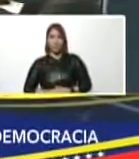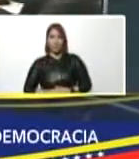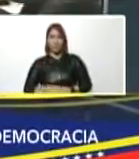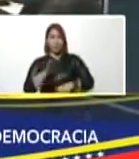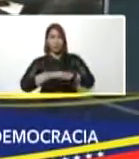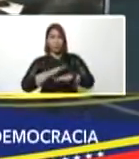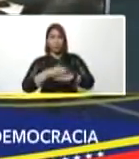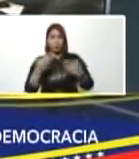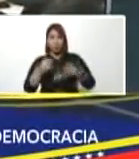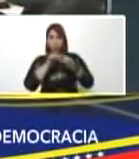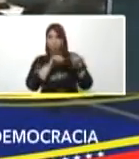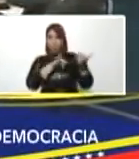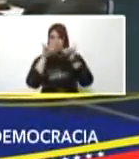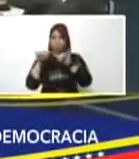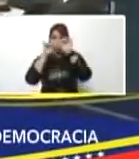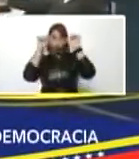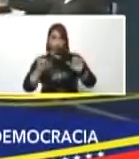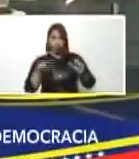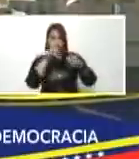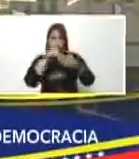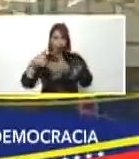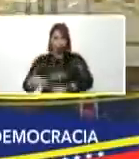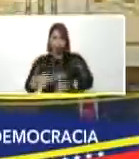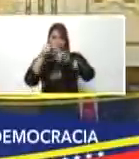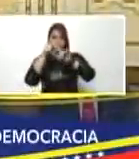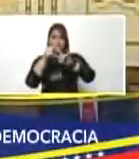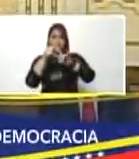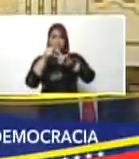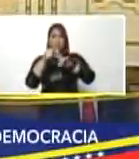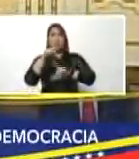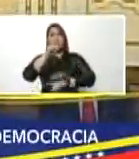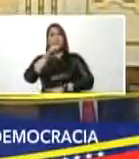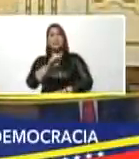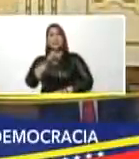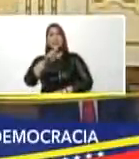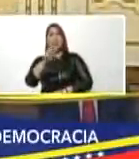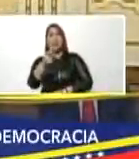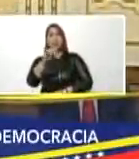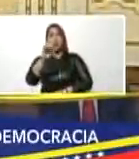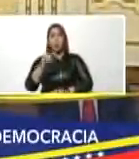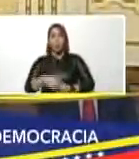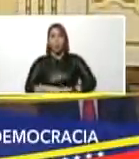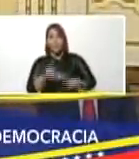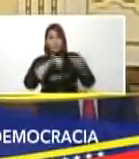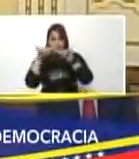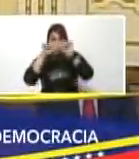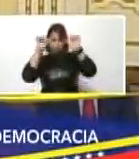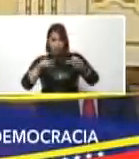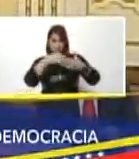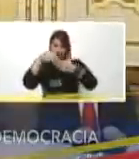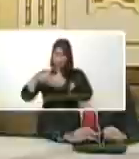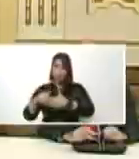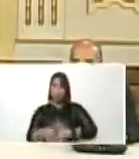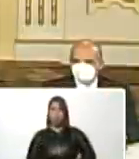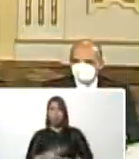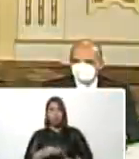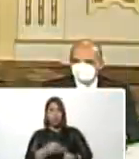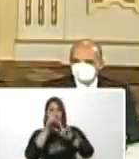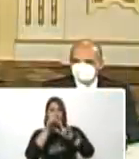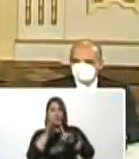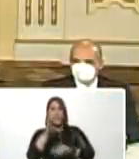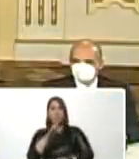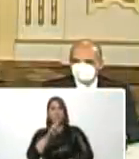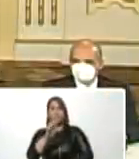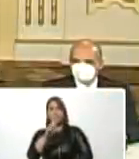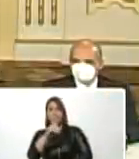Porque el mismo sistema electoral con que se eligió a Sergio Garrido, con el mismo sistema electoral se eligió a Freddy